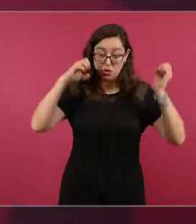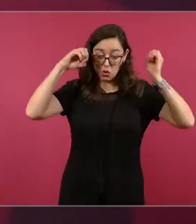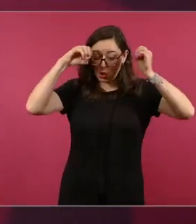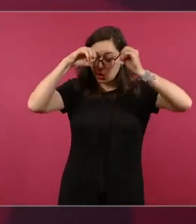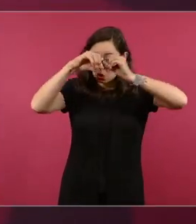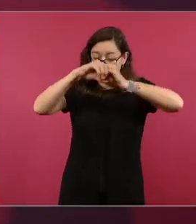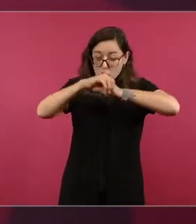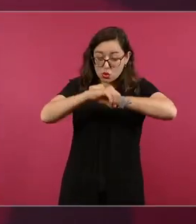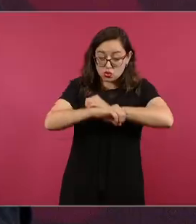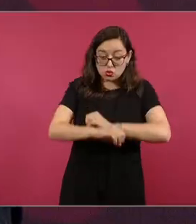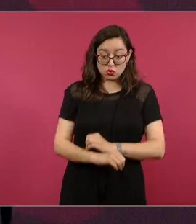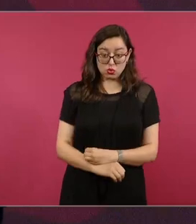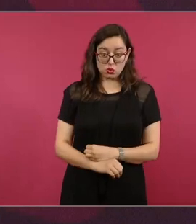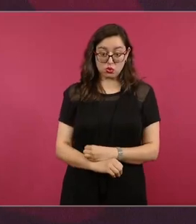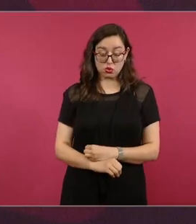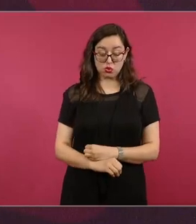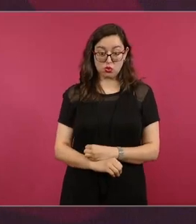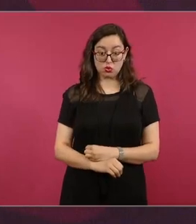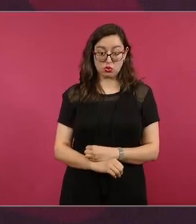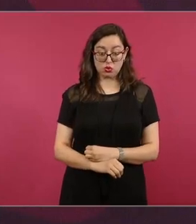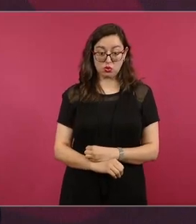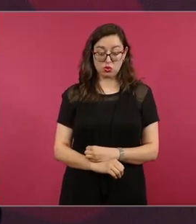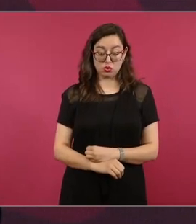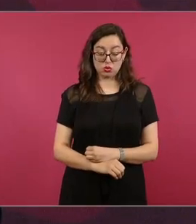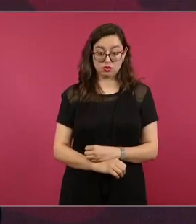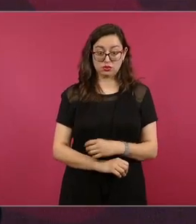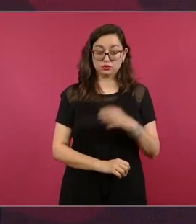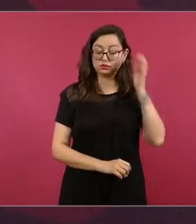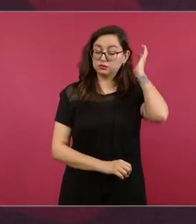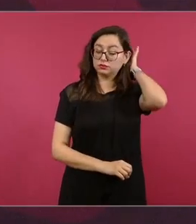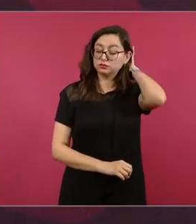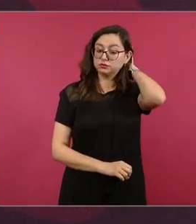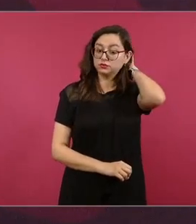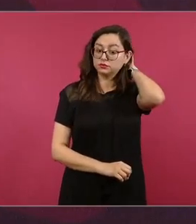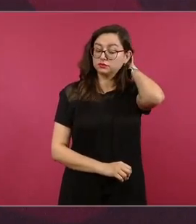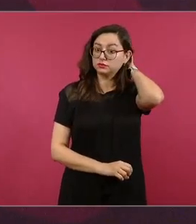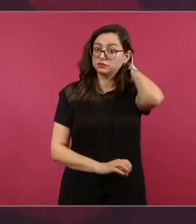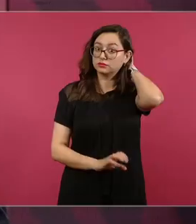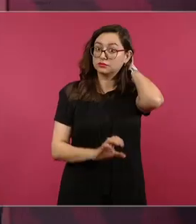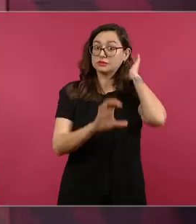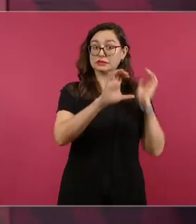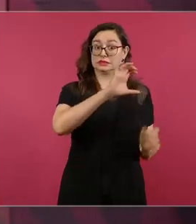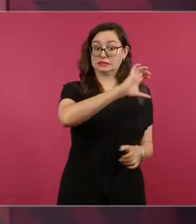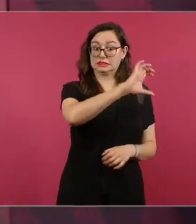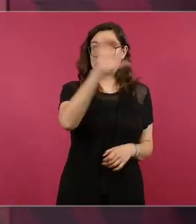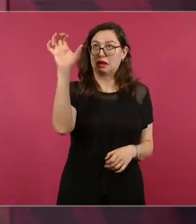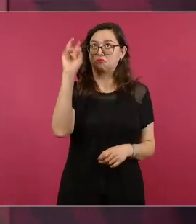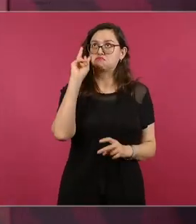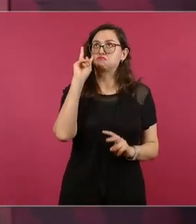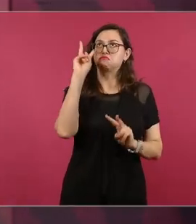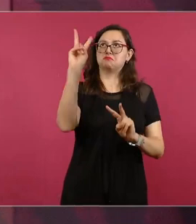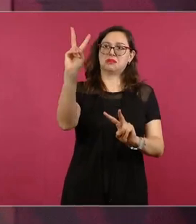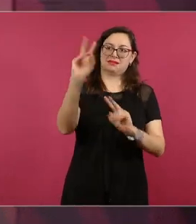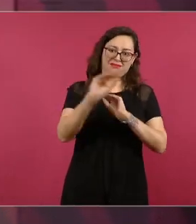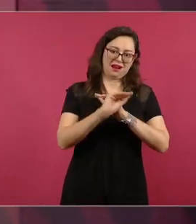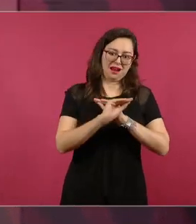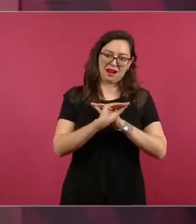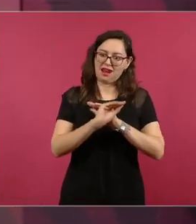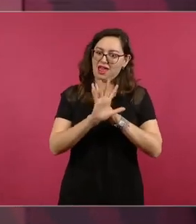por ejemplo ver el cielo estrellado en Durango